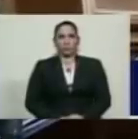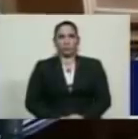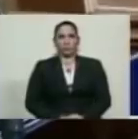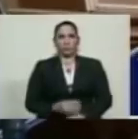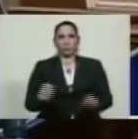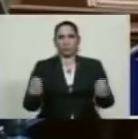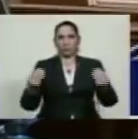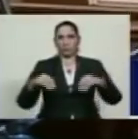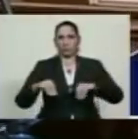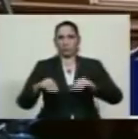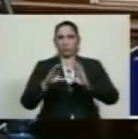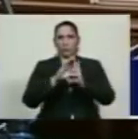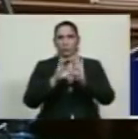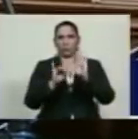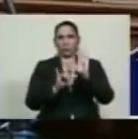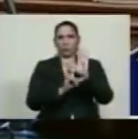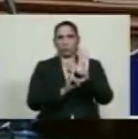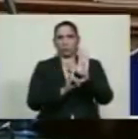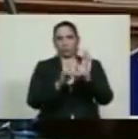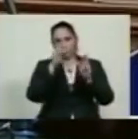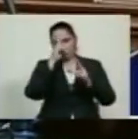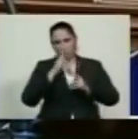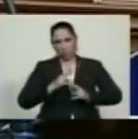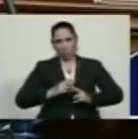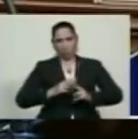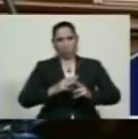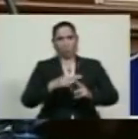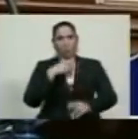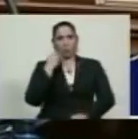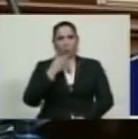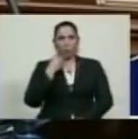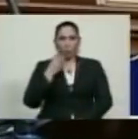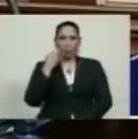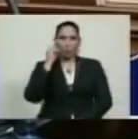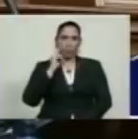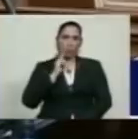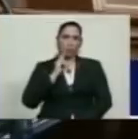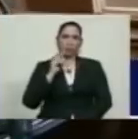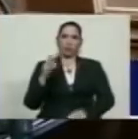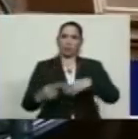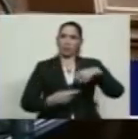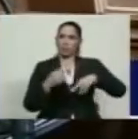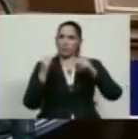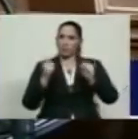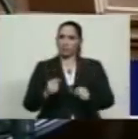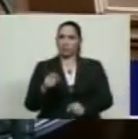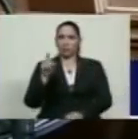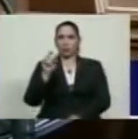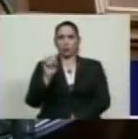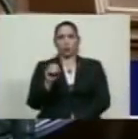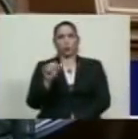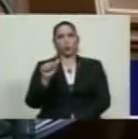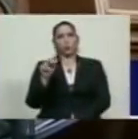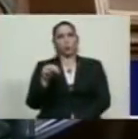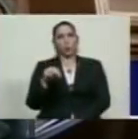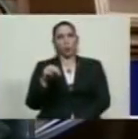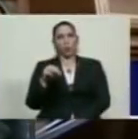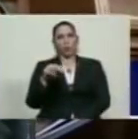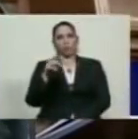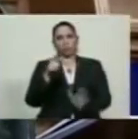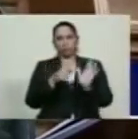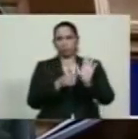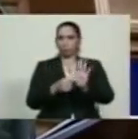Acuerdo constituyente en honor al joven bolivariano y revolucionario Juan Noya, ejemplo de integridad,